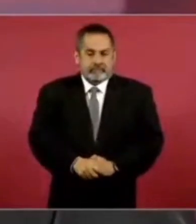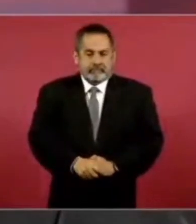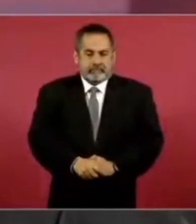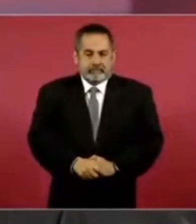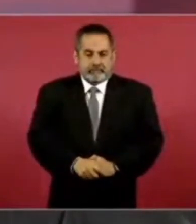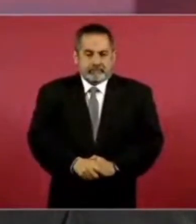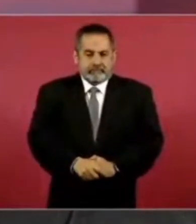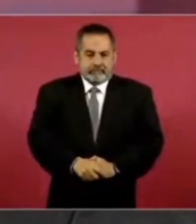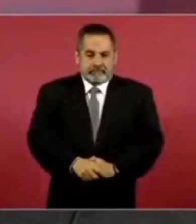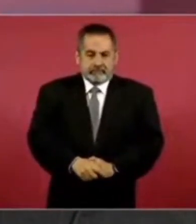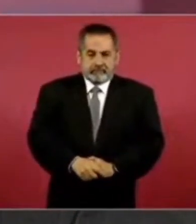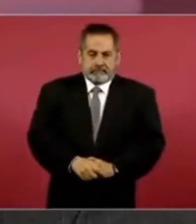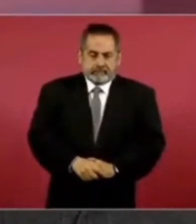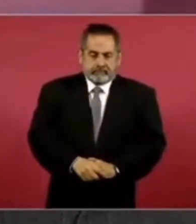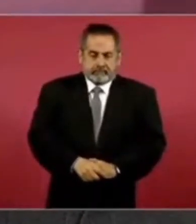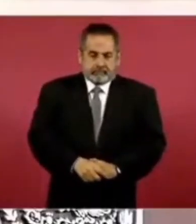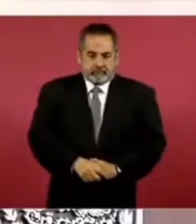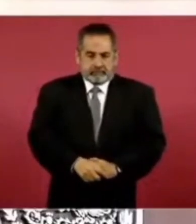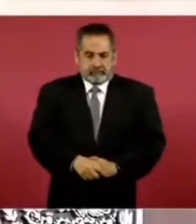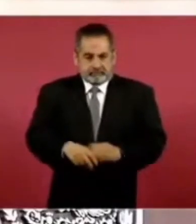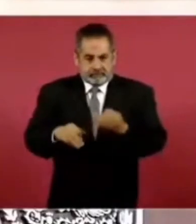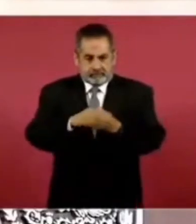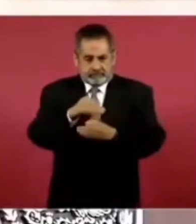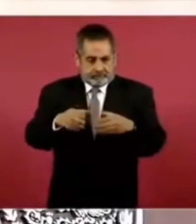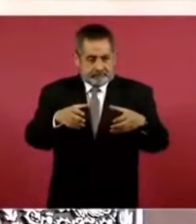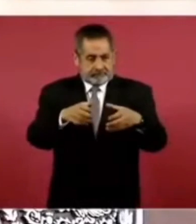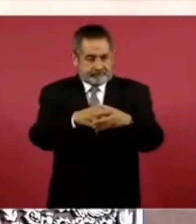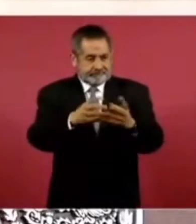Todos los que forman parte